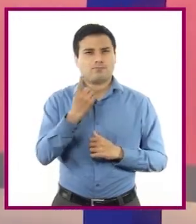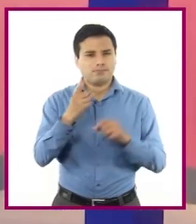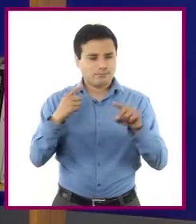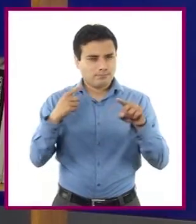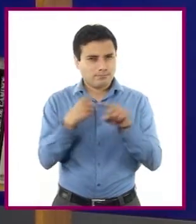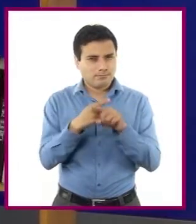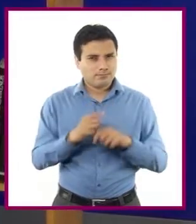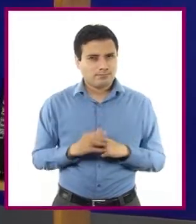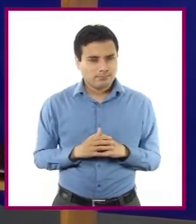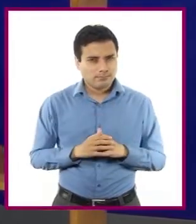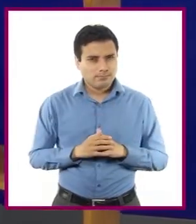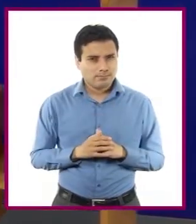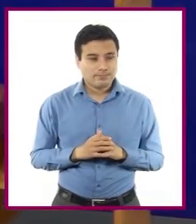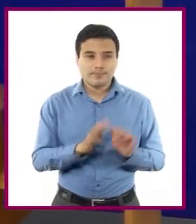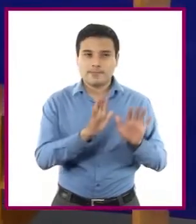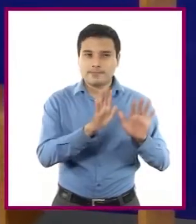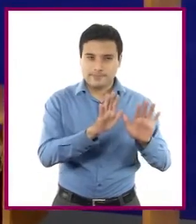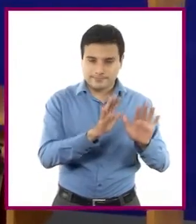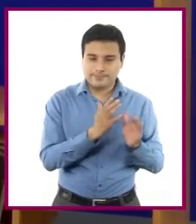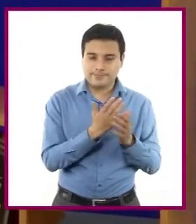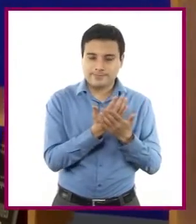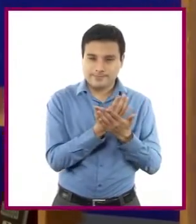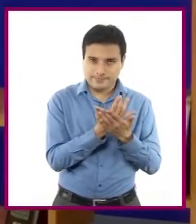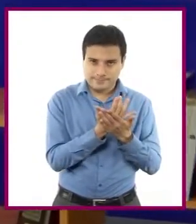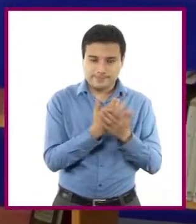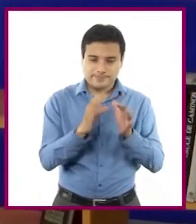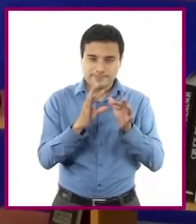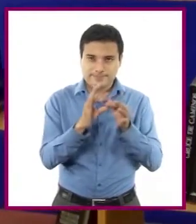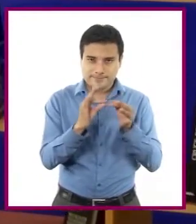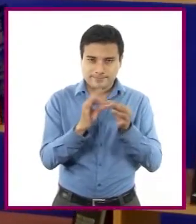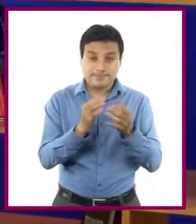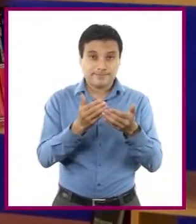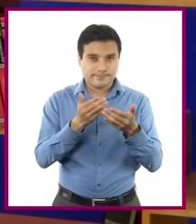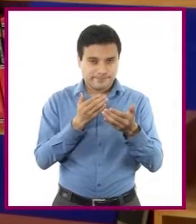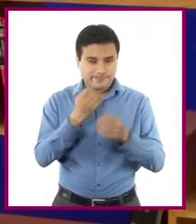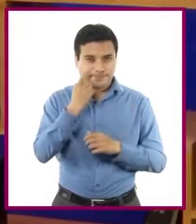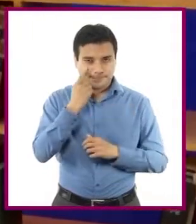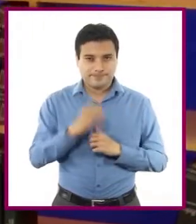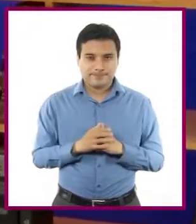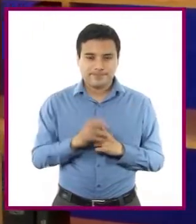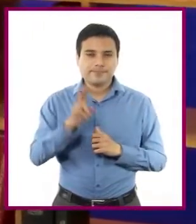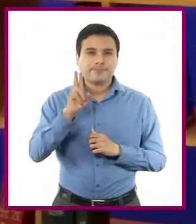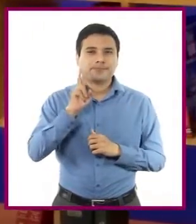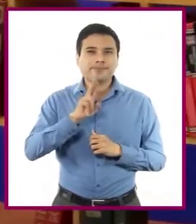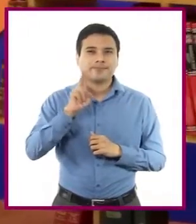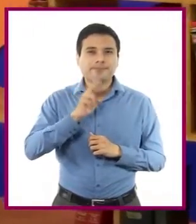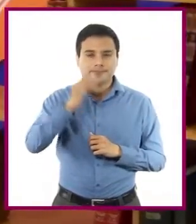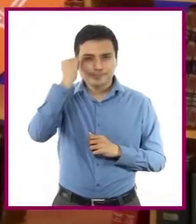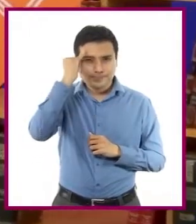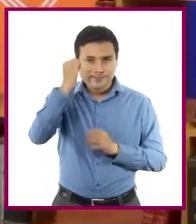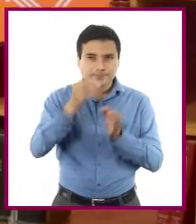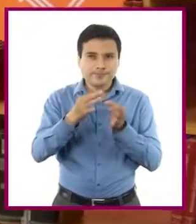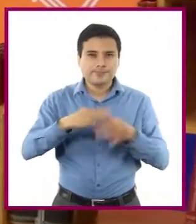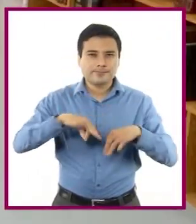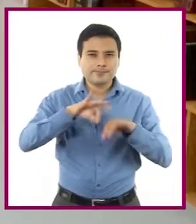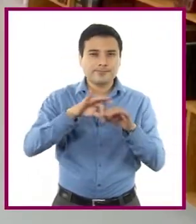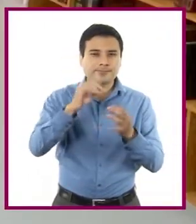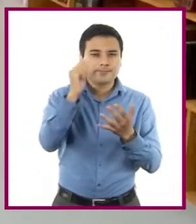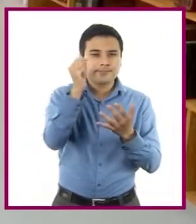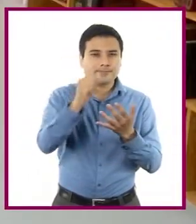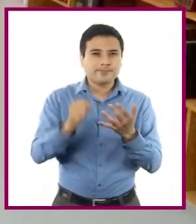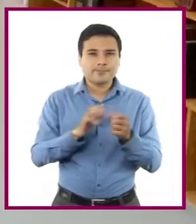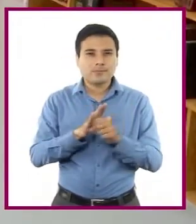contradicción. Antes de que la menciones, ¿qué te parece si revisamos las ideas centrales o principales del texto